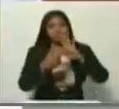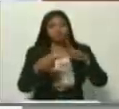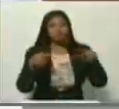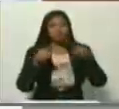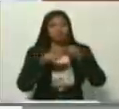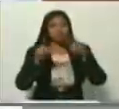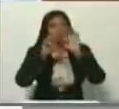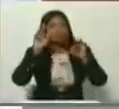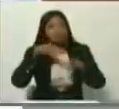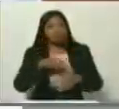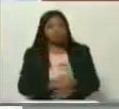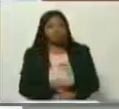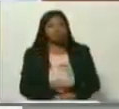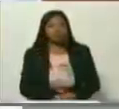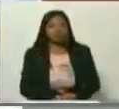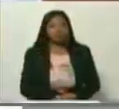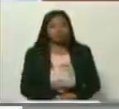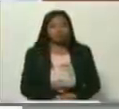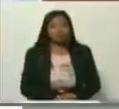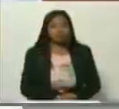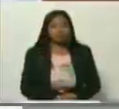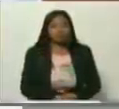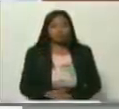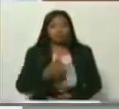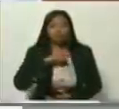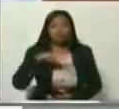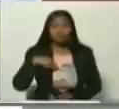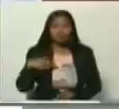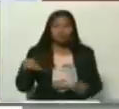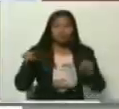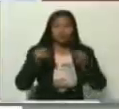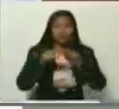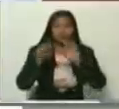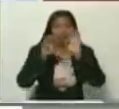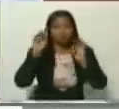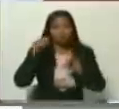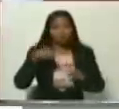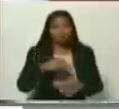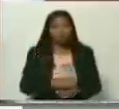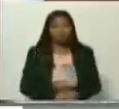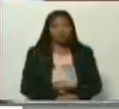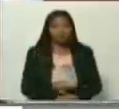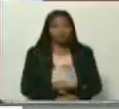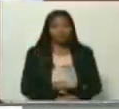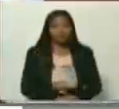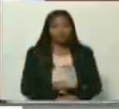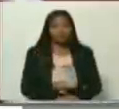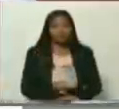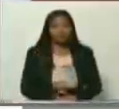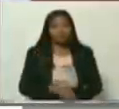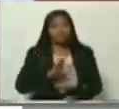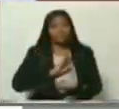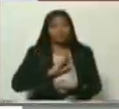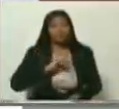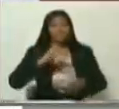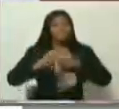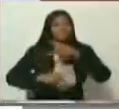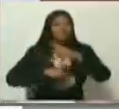ante este panorama, y para, desde luego, hacer este proceso